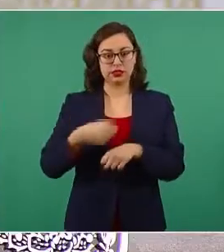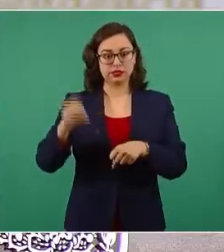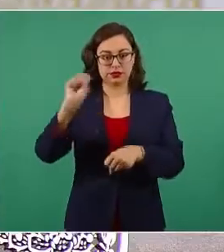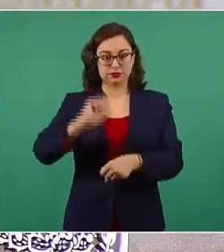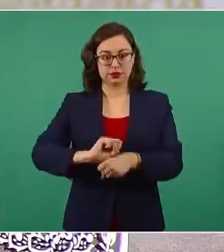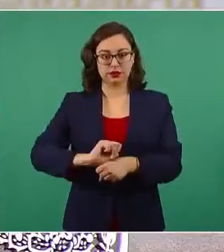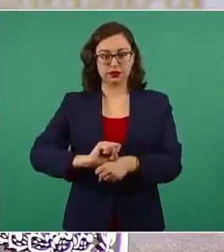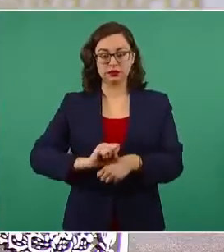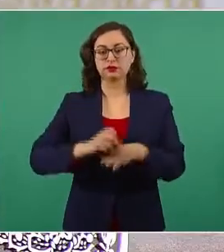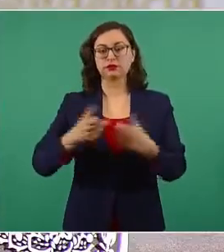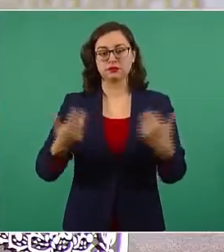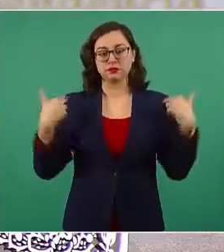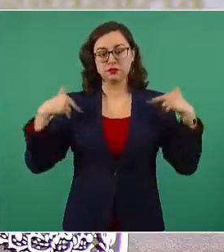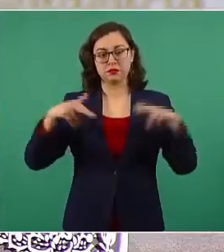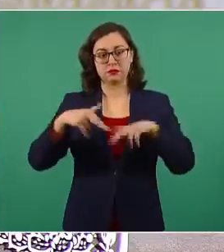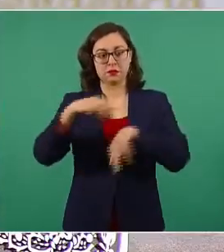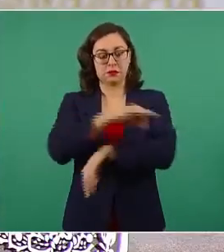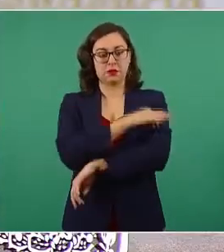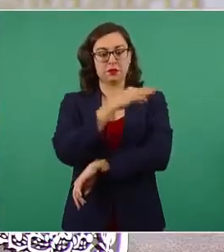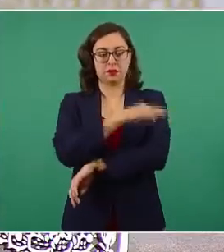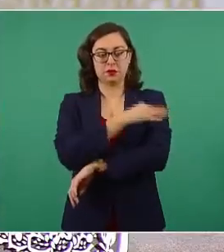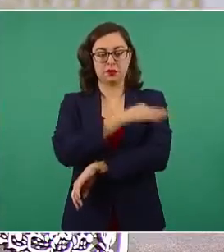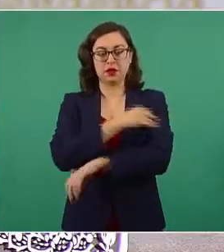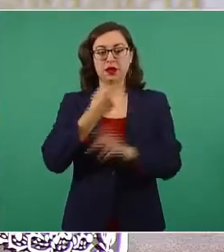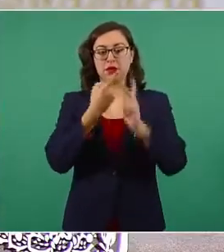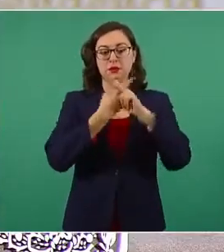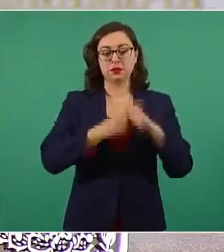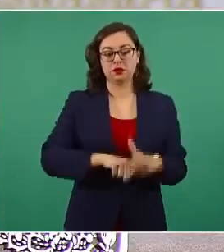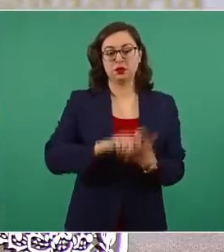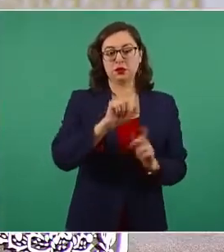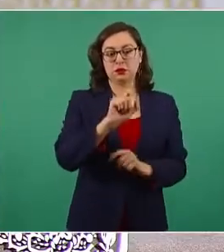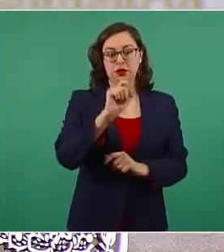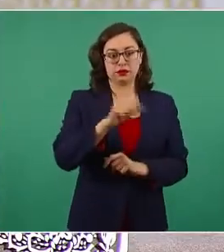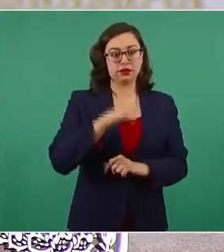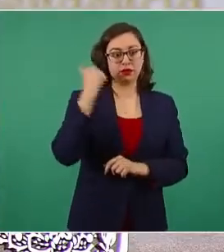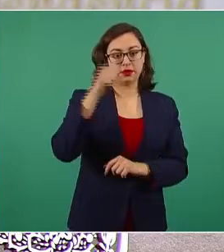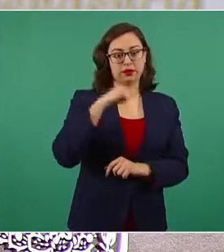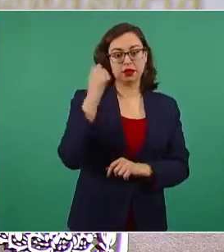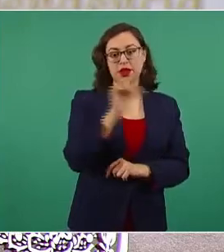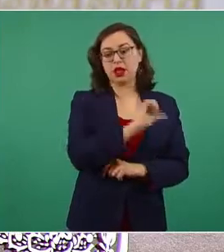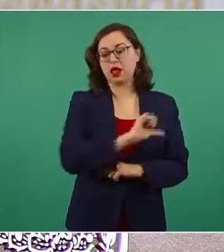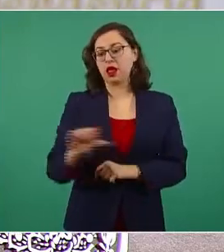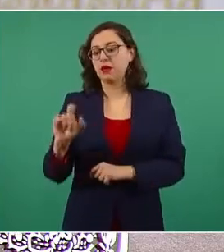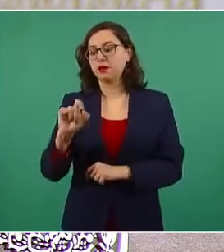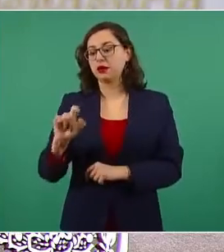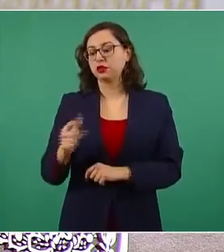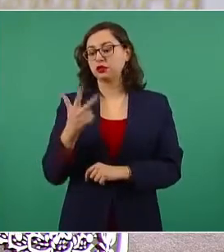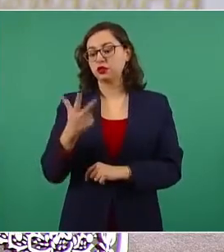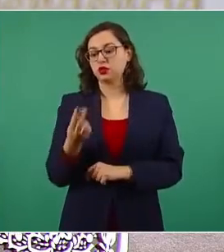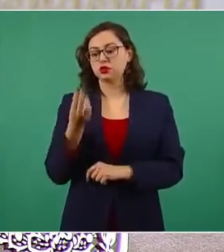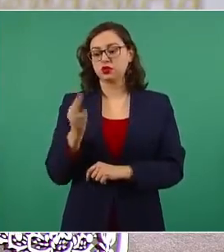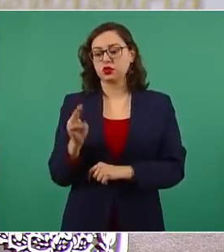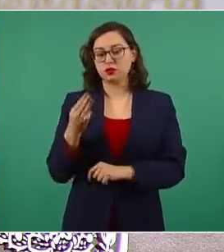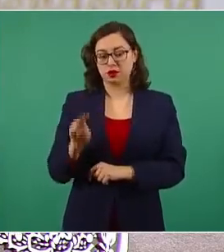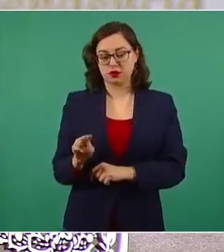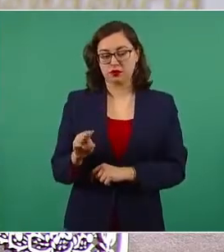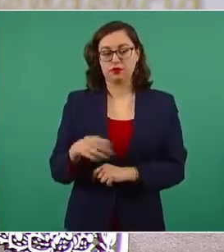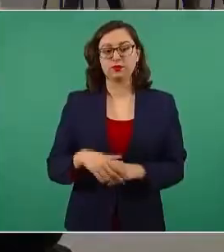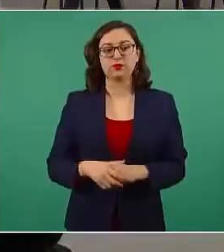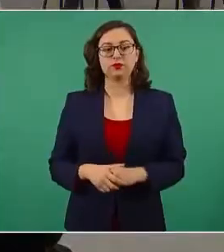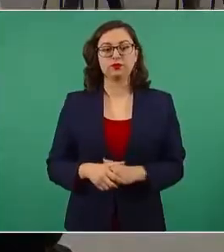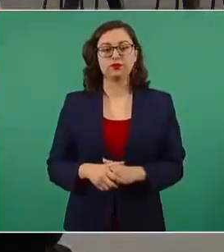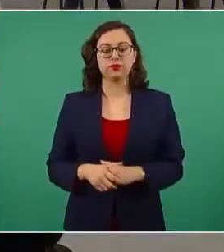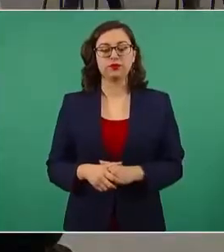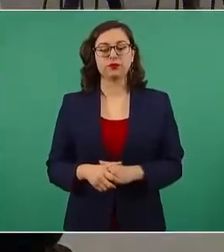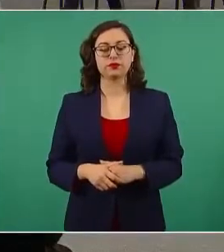etapas de vacunación de docentes. Recordemos que se realizó a partir del 20 de abril y termina el 28 de mayo del presente, en